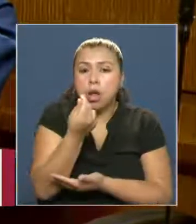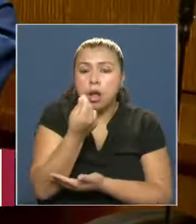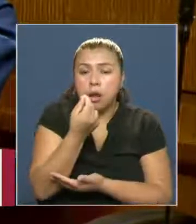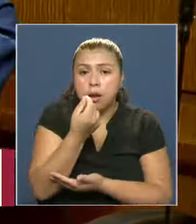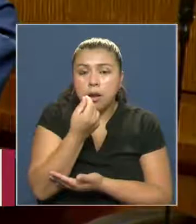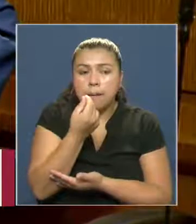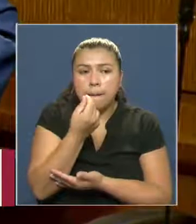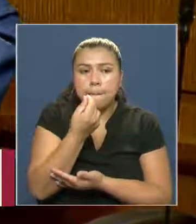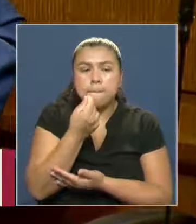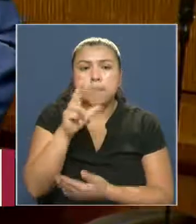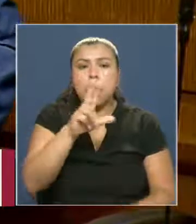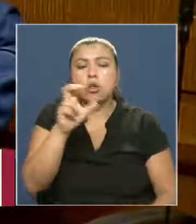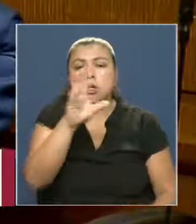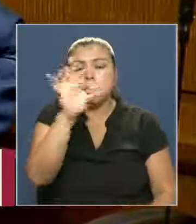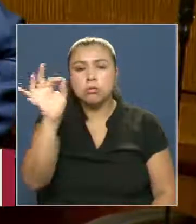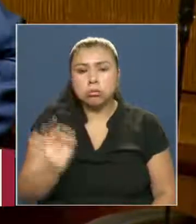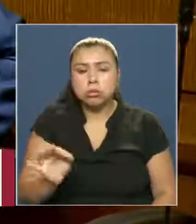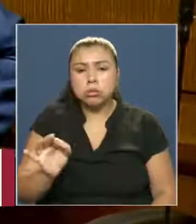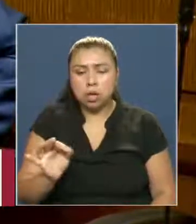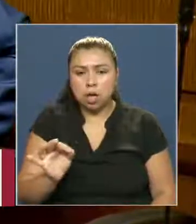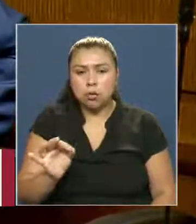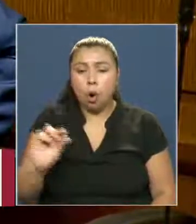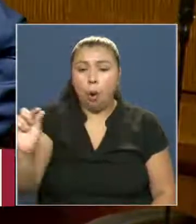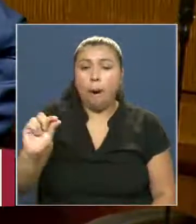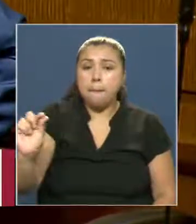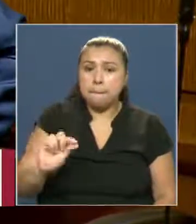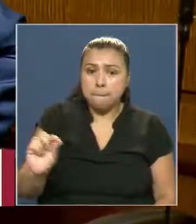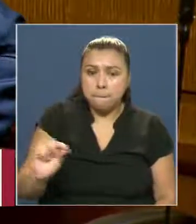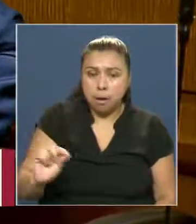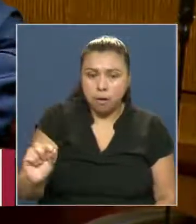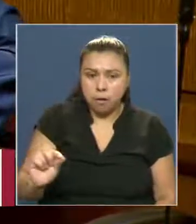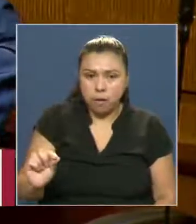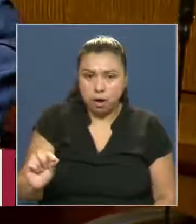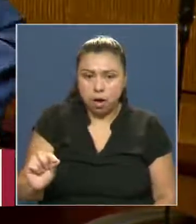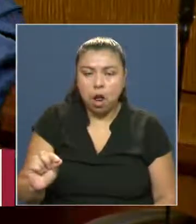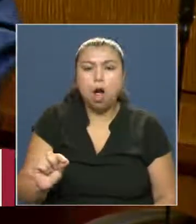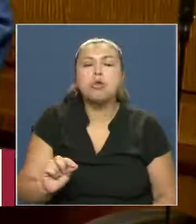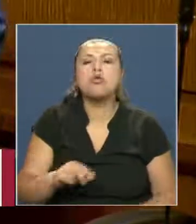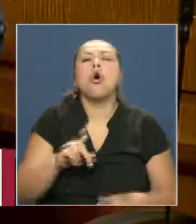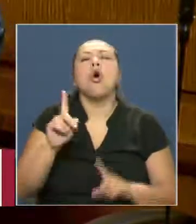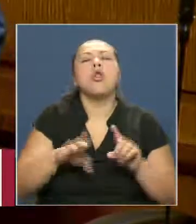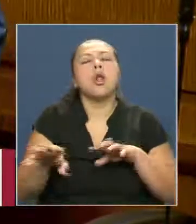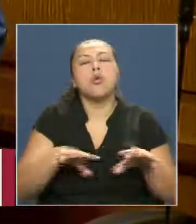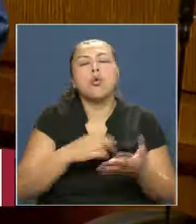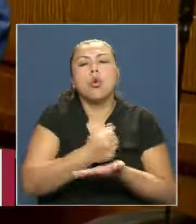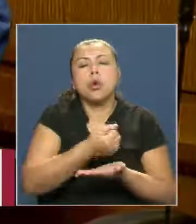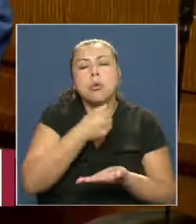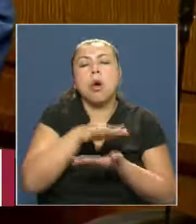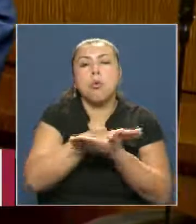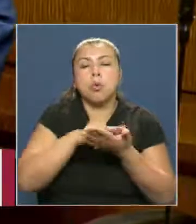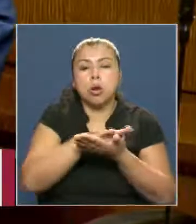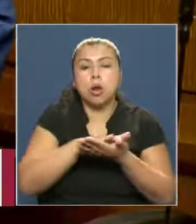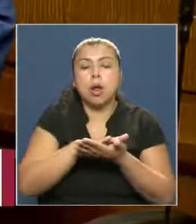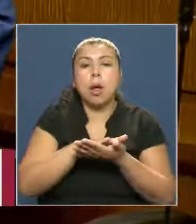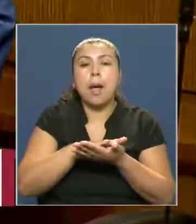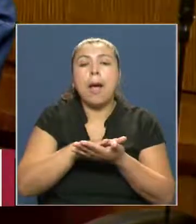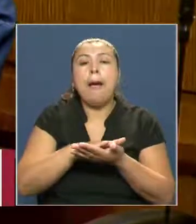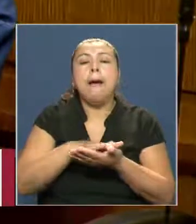un 80% más baratos de lo que cobran las grandes cadenas de este país para cierto tipo de productos que son imprescindibles, por ejemplo, para los enfermos